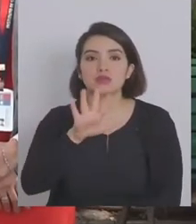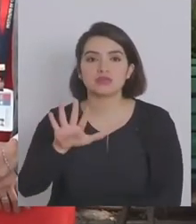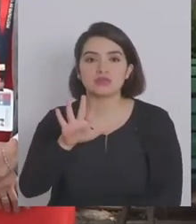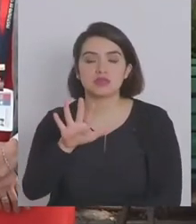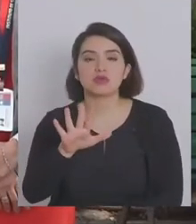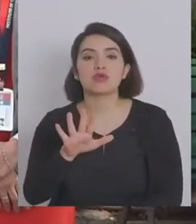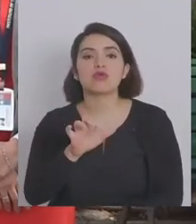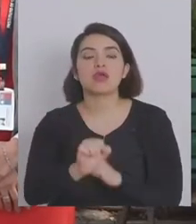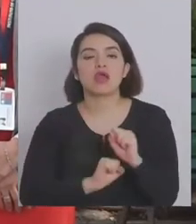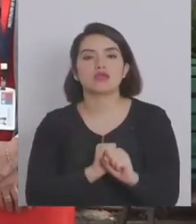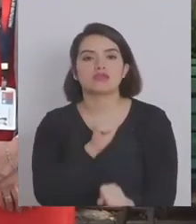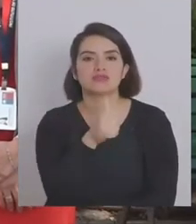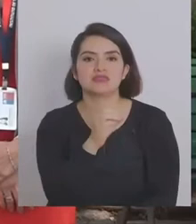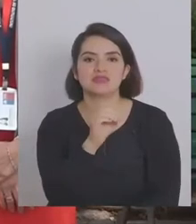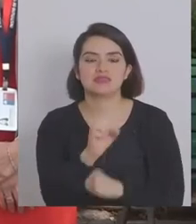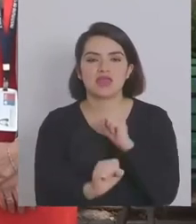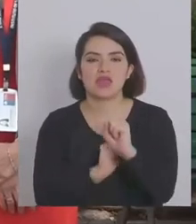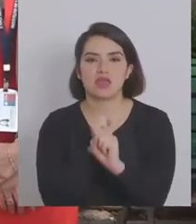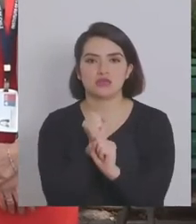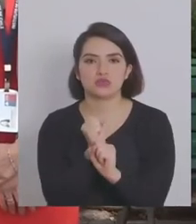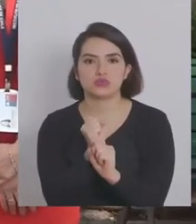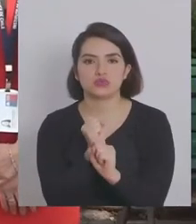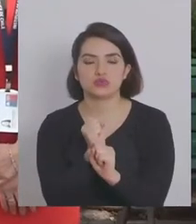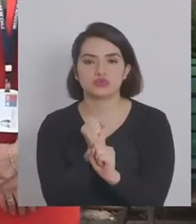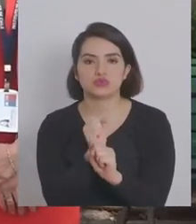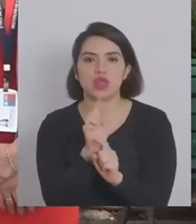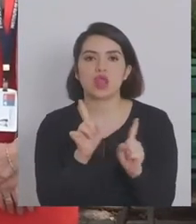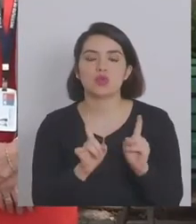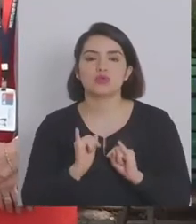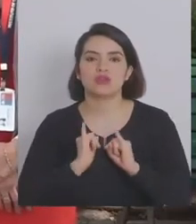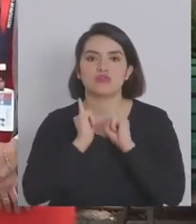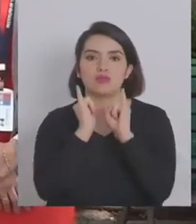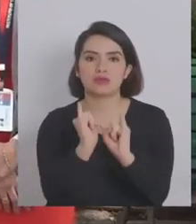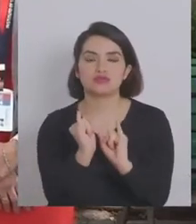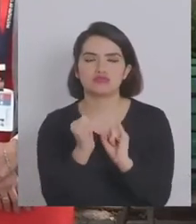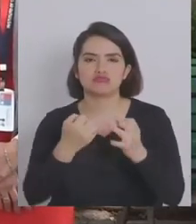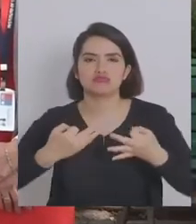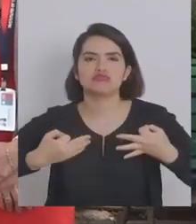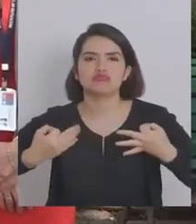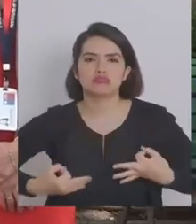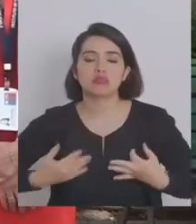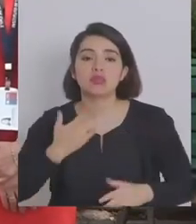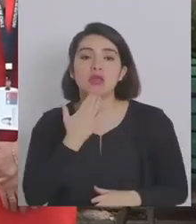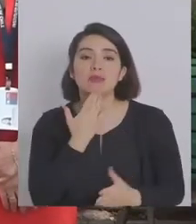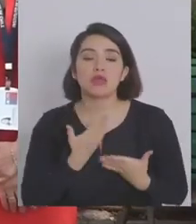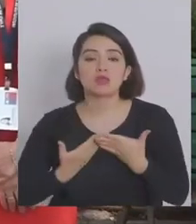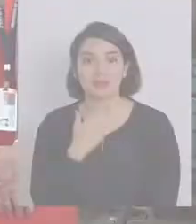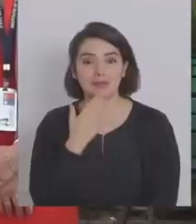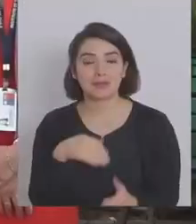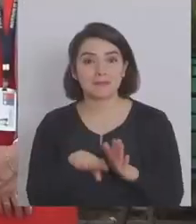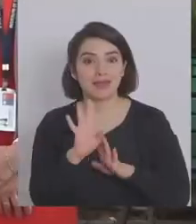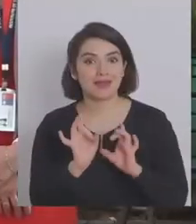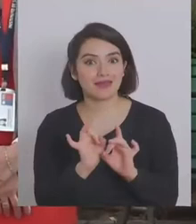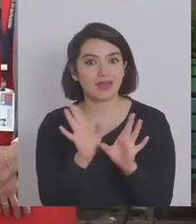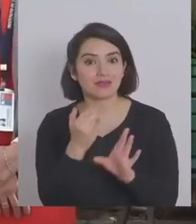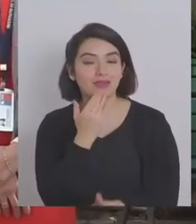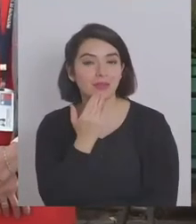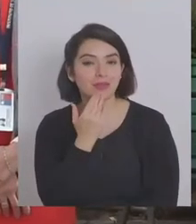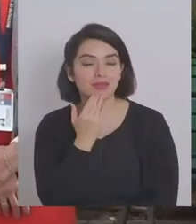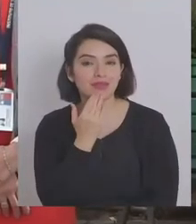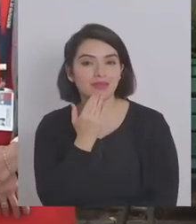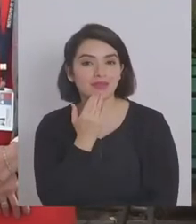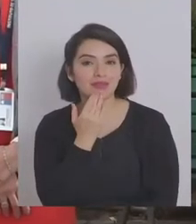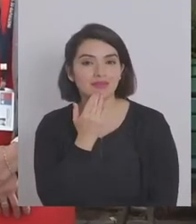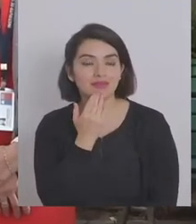60 años desde el punto de vista de ciertos datos de eficacia que también están en estudios todavía. El rango